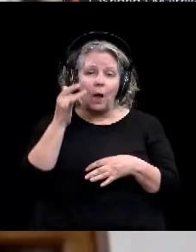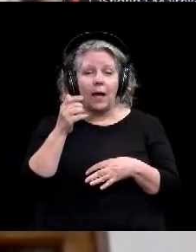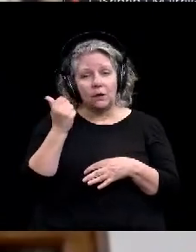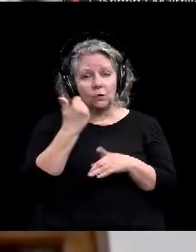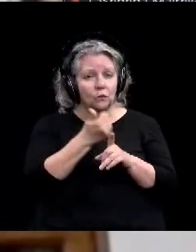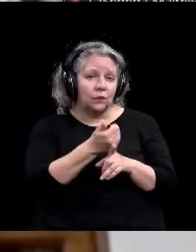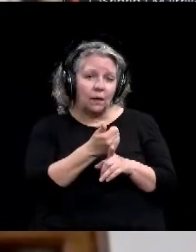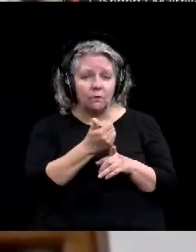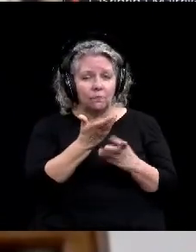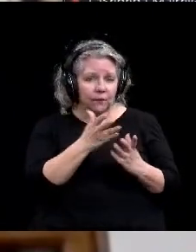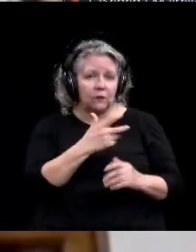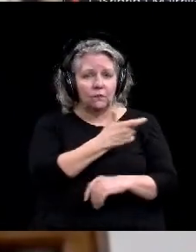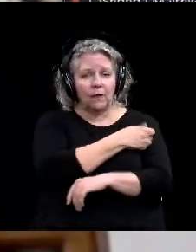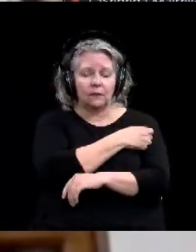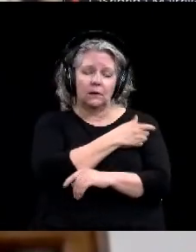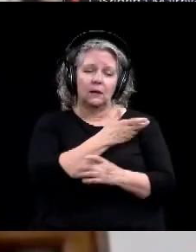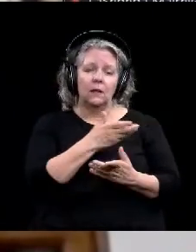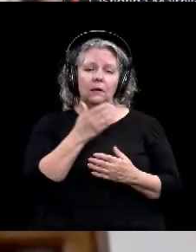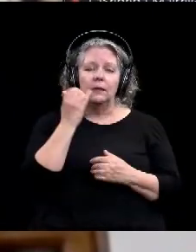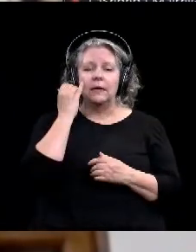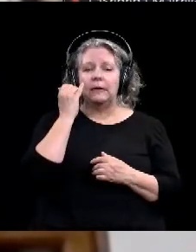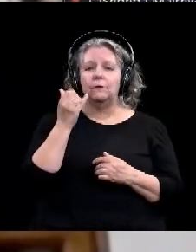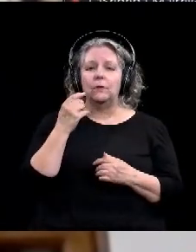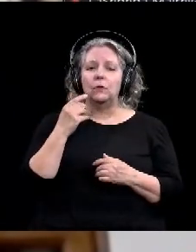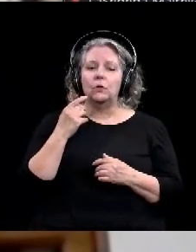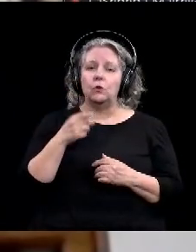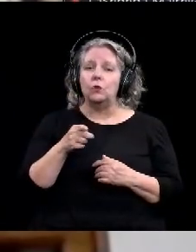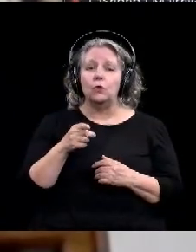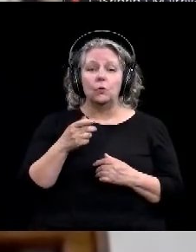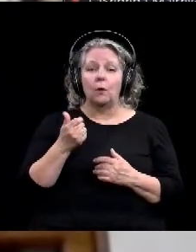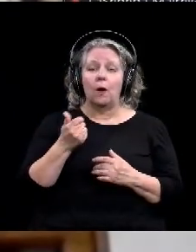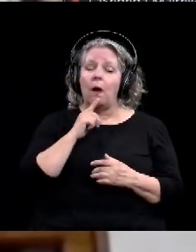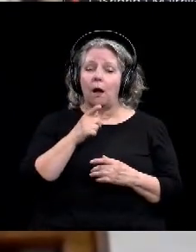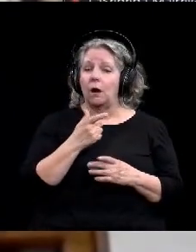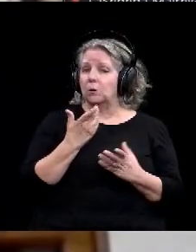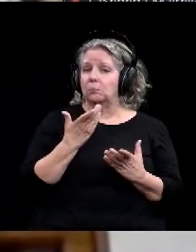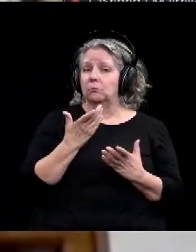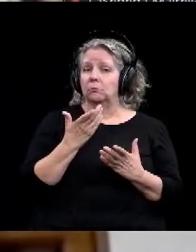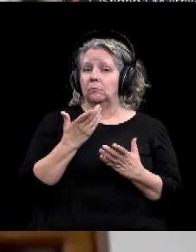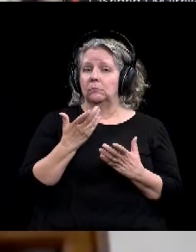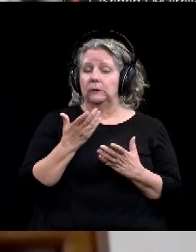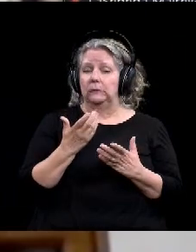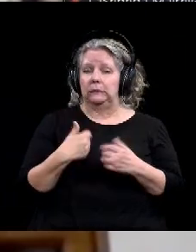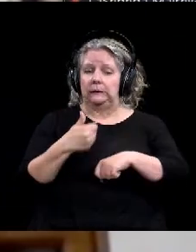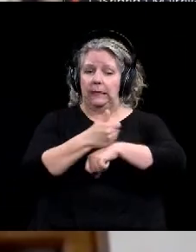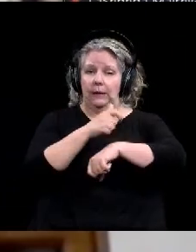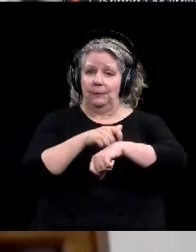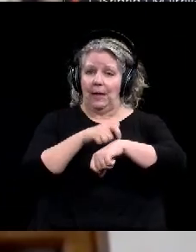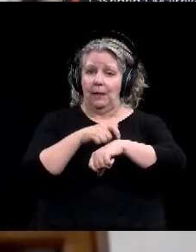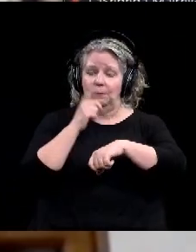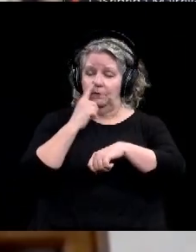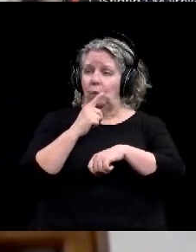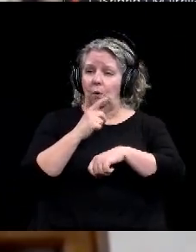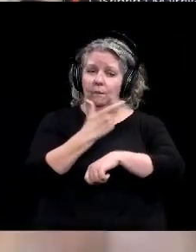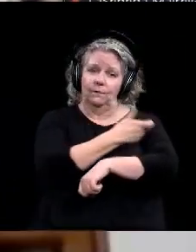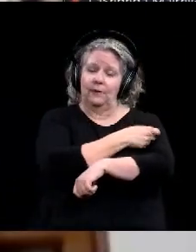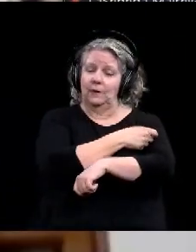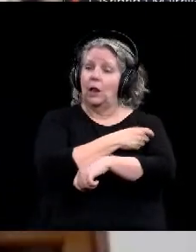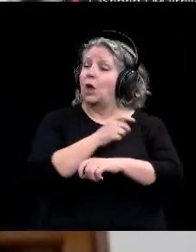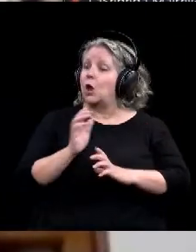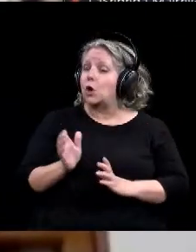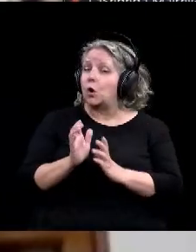les pido que puedan animar a los que no quieren vacunarse y